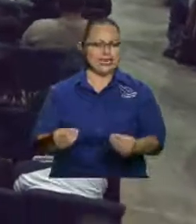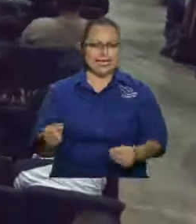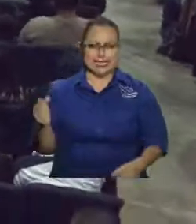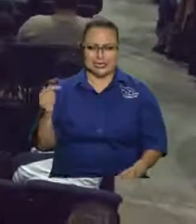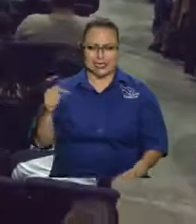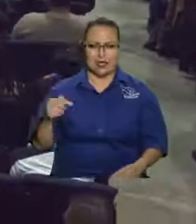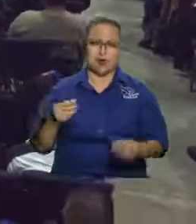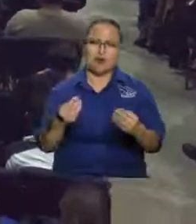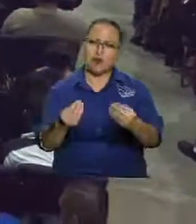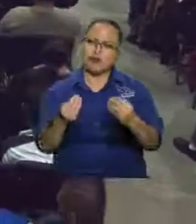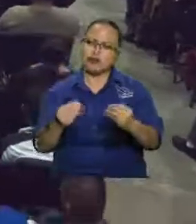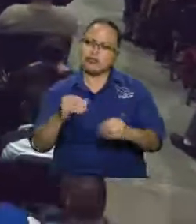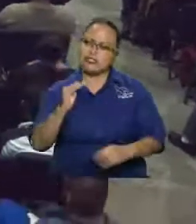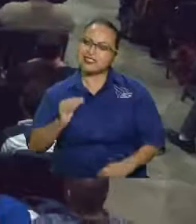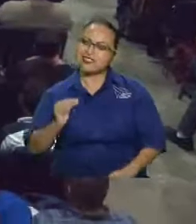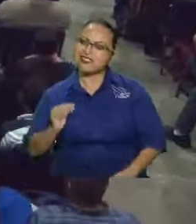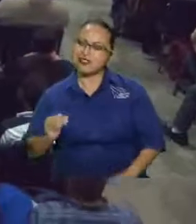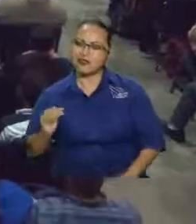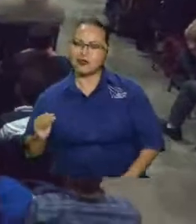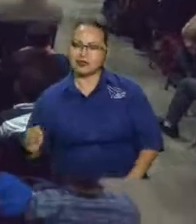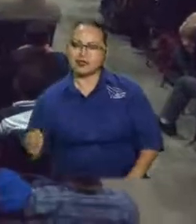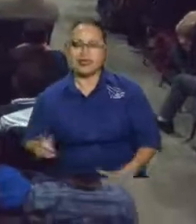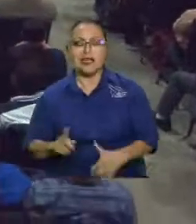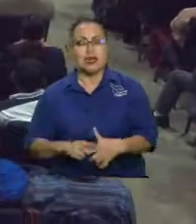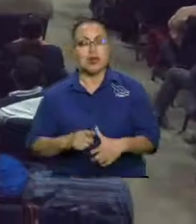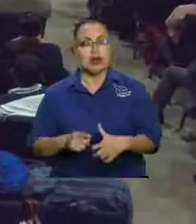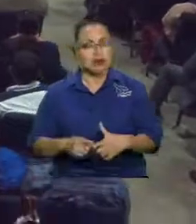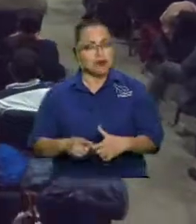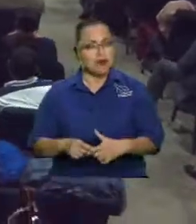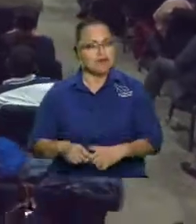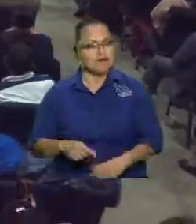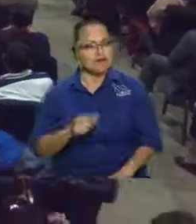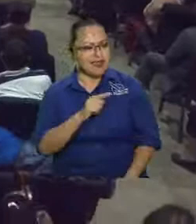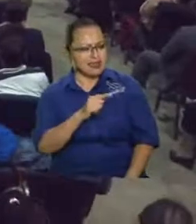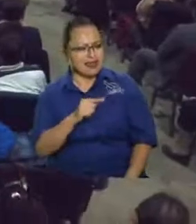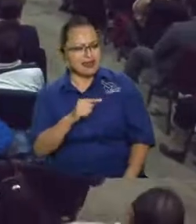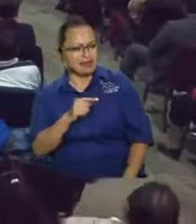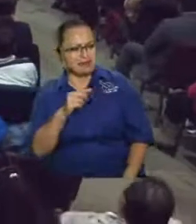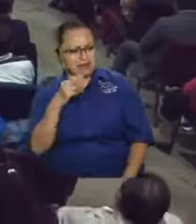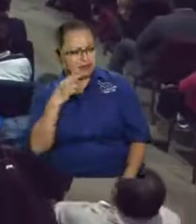aquel muchachito, muchachiterío ahí, ¿eh? Y entonces